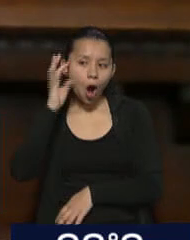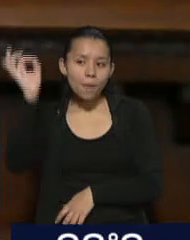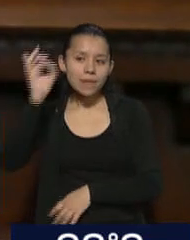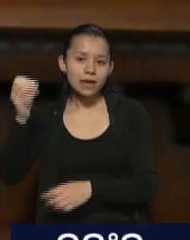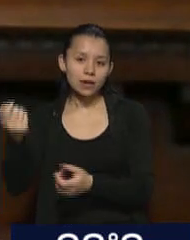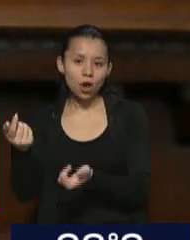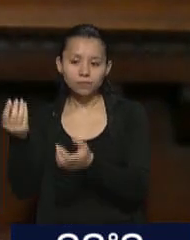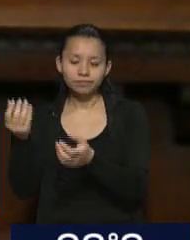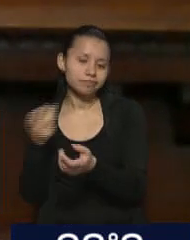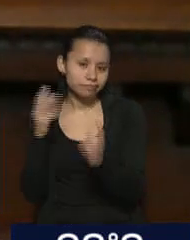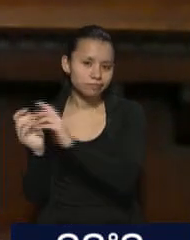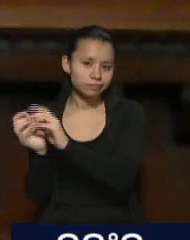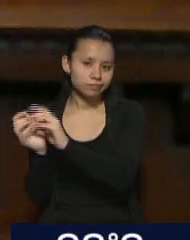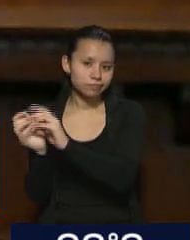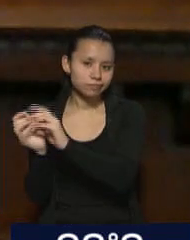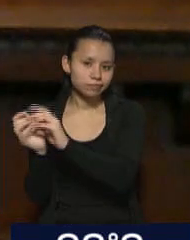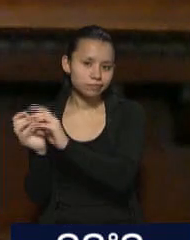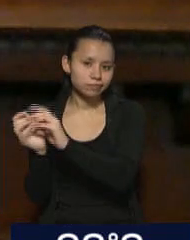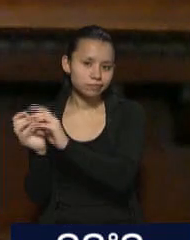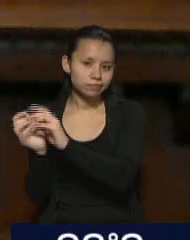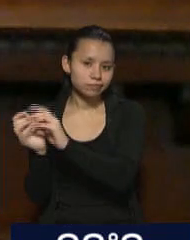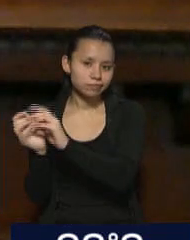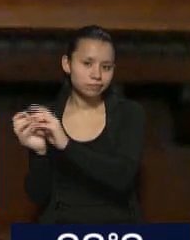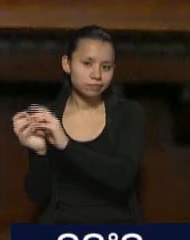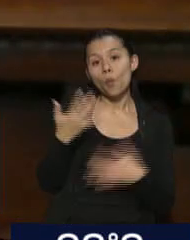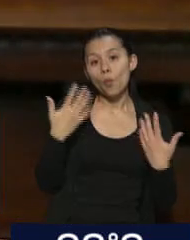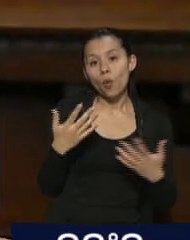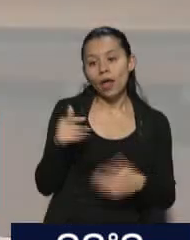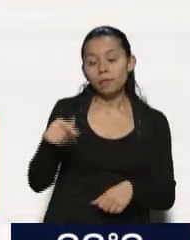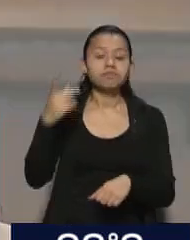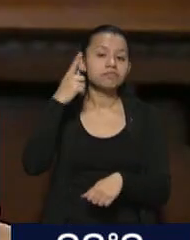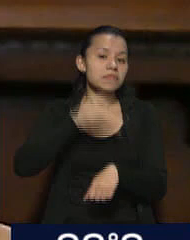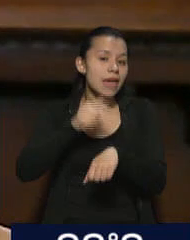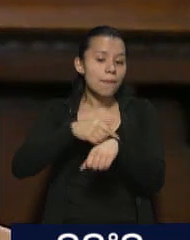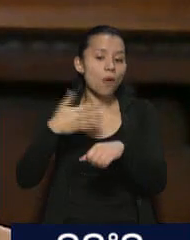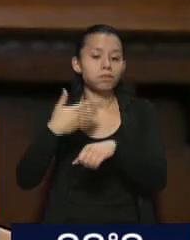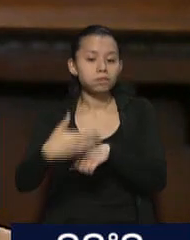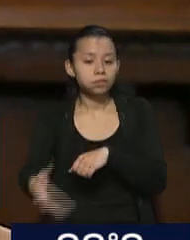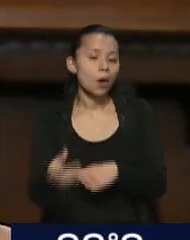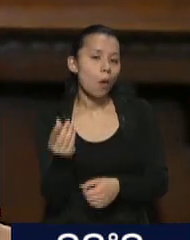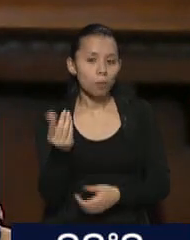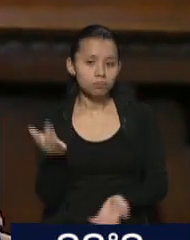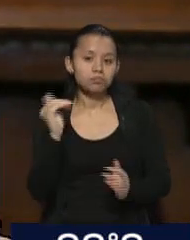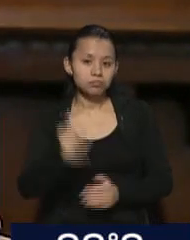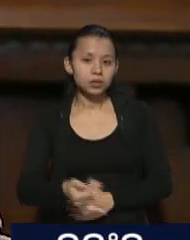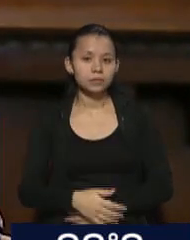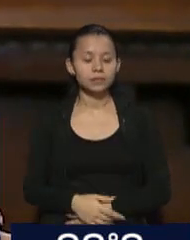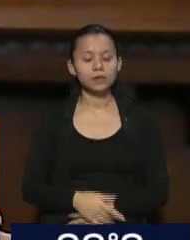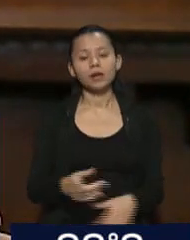parece que es bueno para poder arribar a los consensos, darle un tiempo más. Y en términos de la ley de